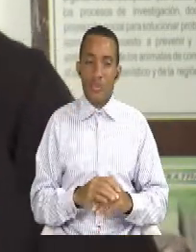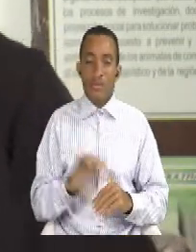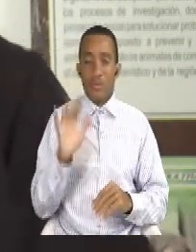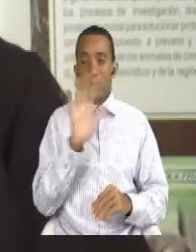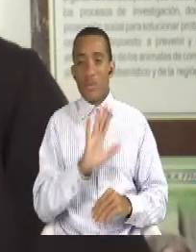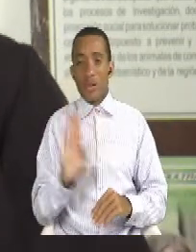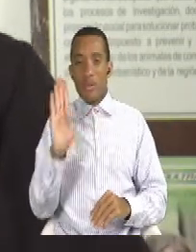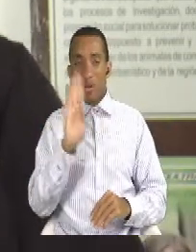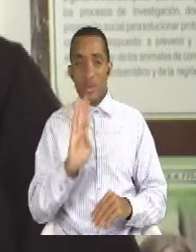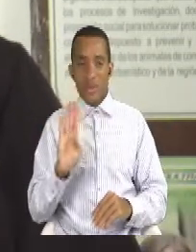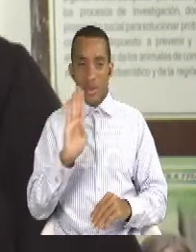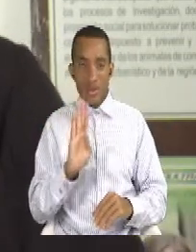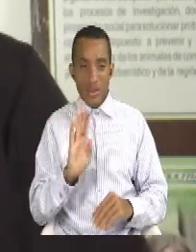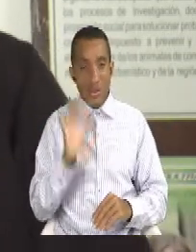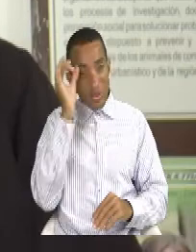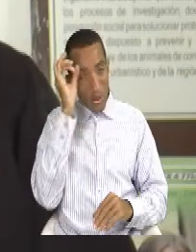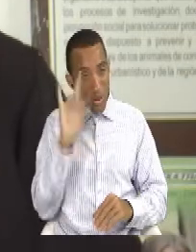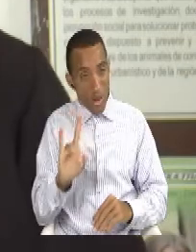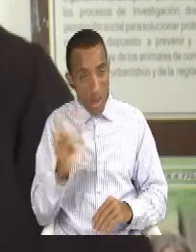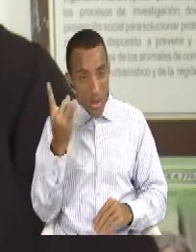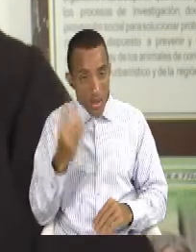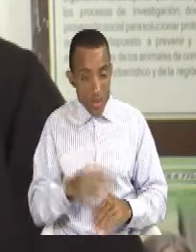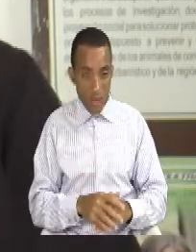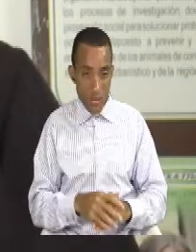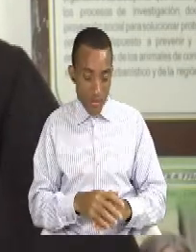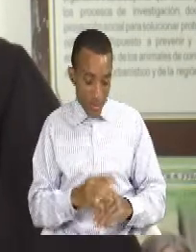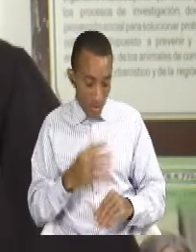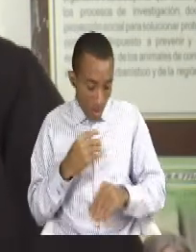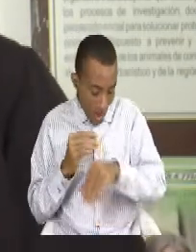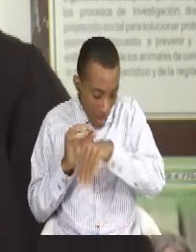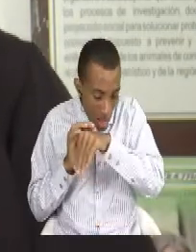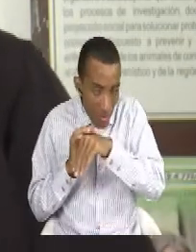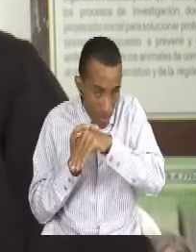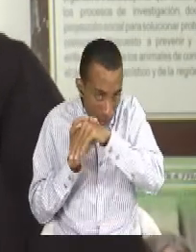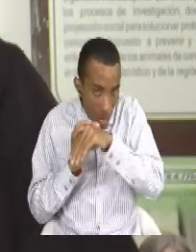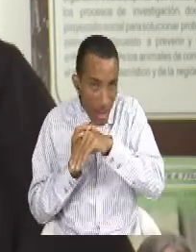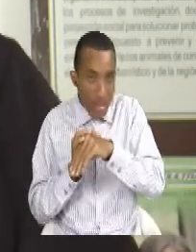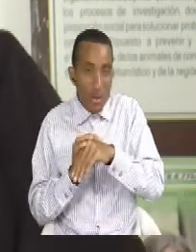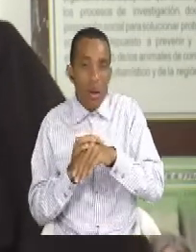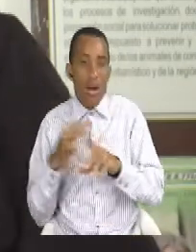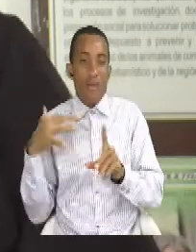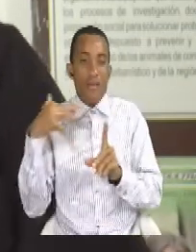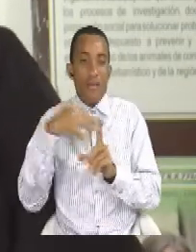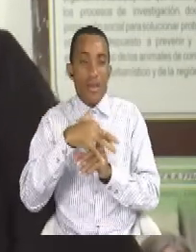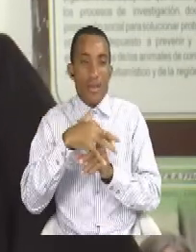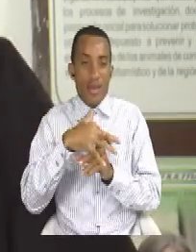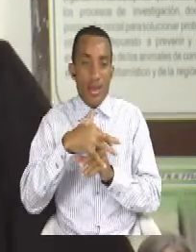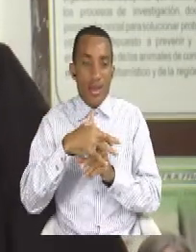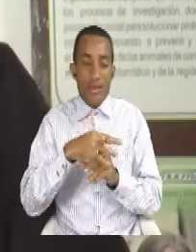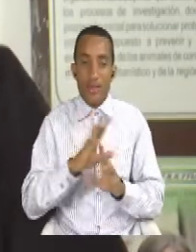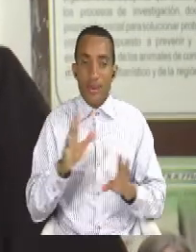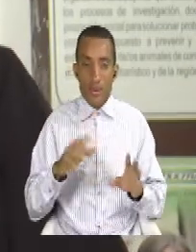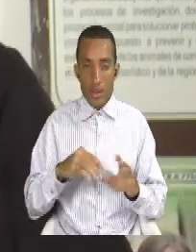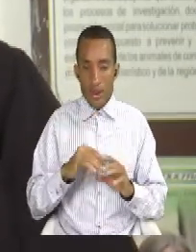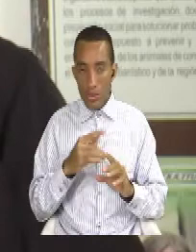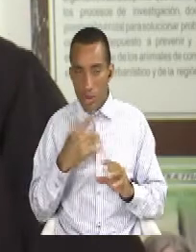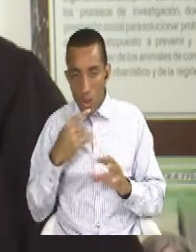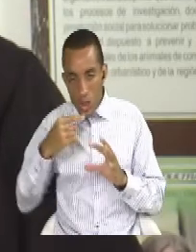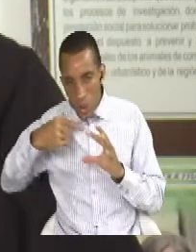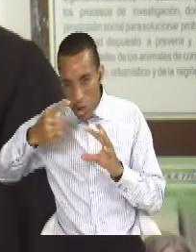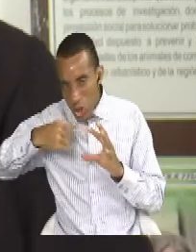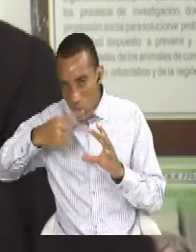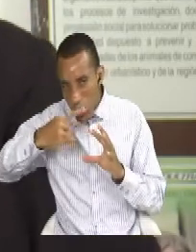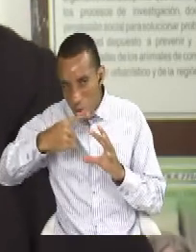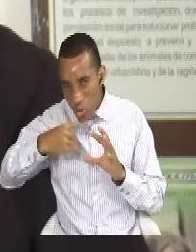herida. Entonces, lo más recomendable es realizar una estricta higiene oral a la boca de sus mascotas,